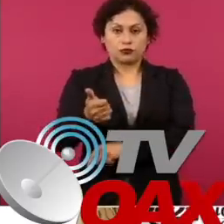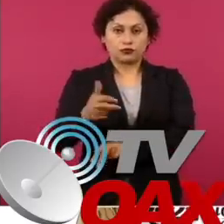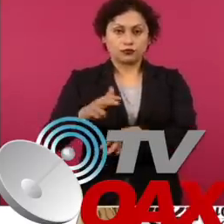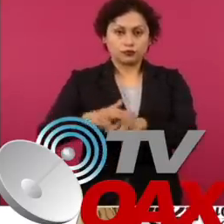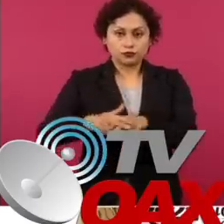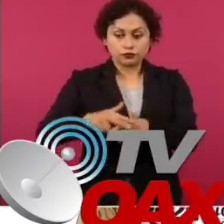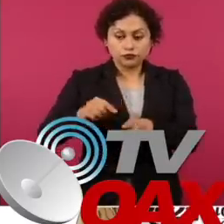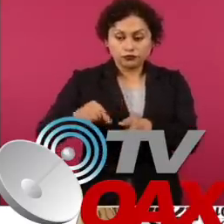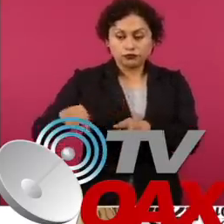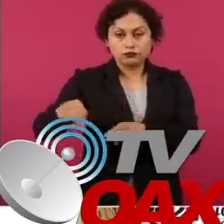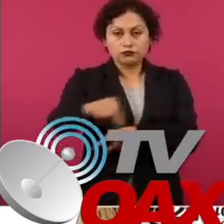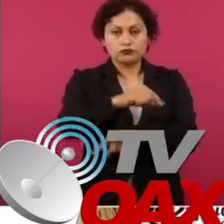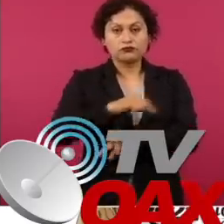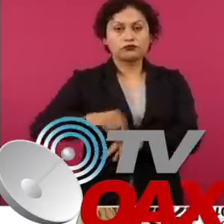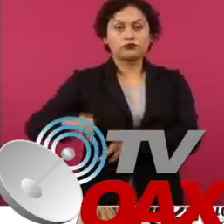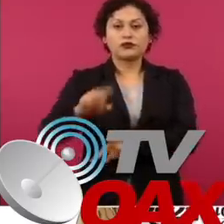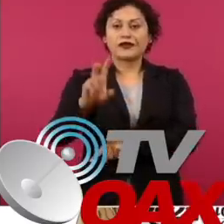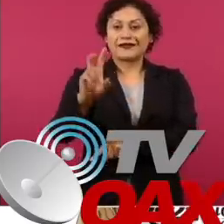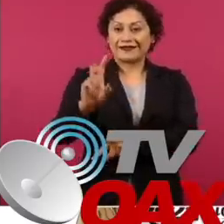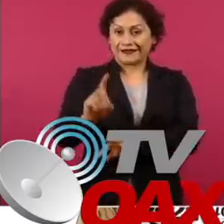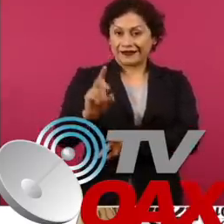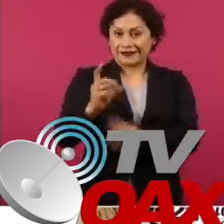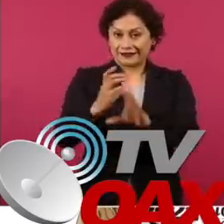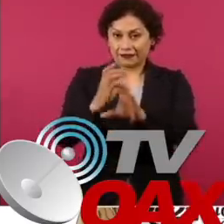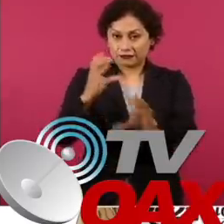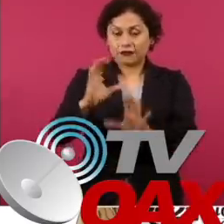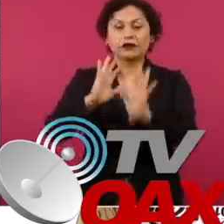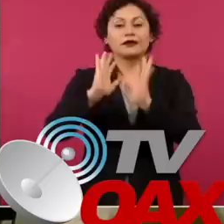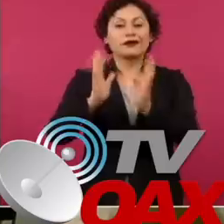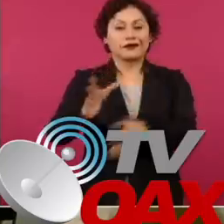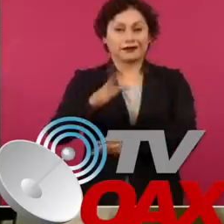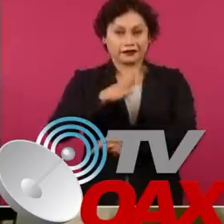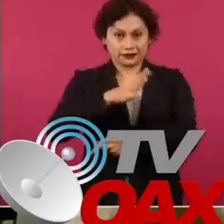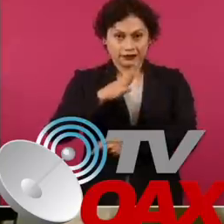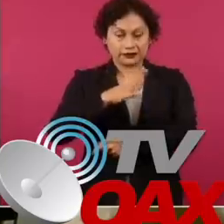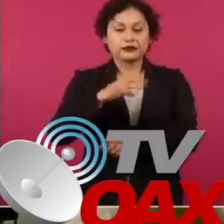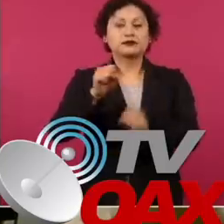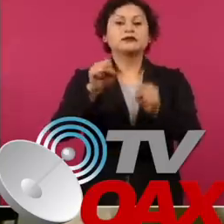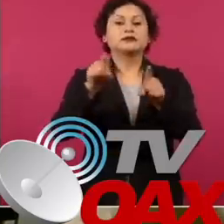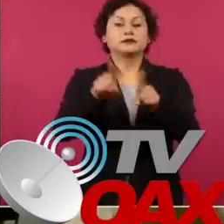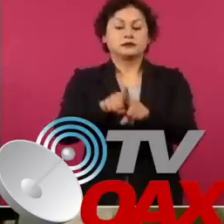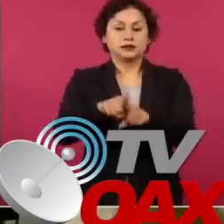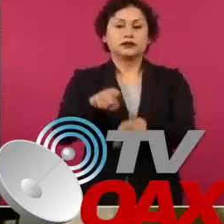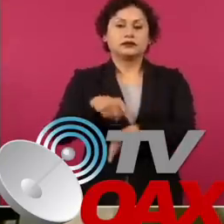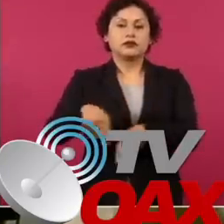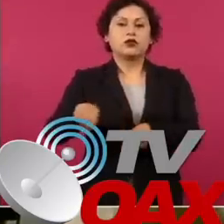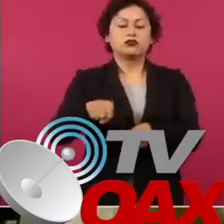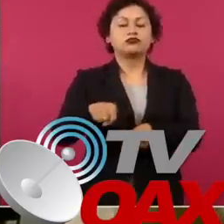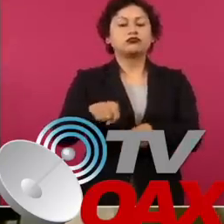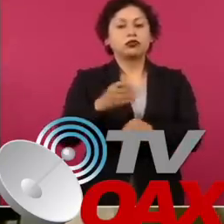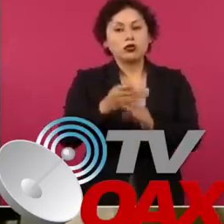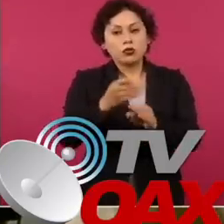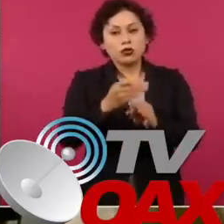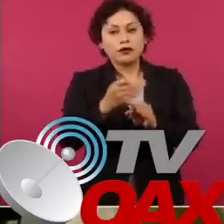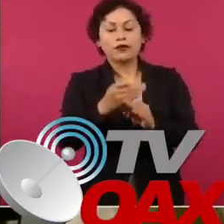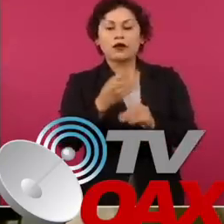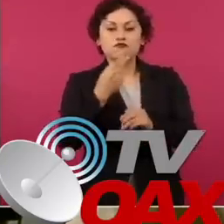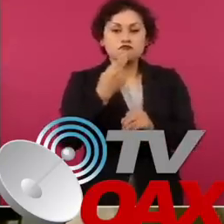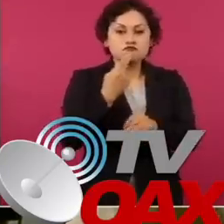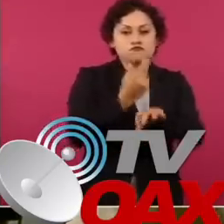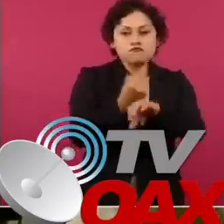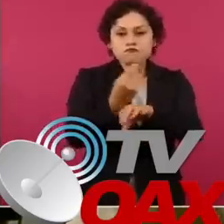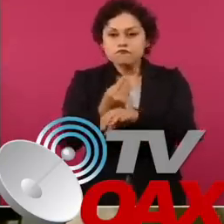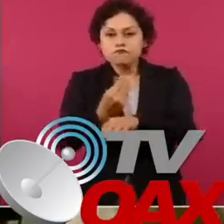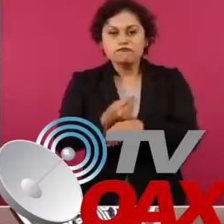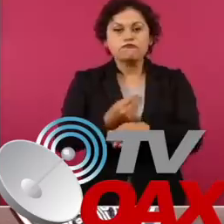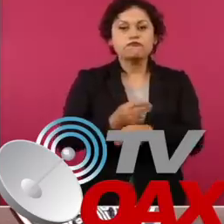con la totalidad de los 30 trenes eléctricos, mismos que están en proceso de acondicionamiento para iniciar con pruebas en el